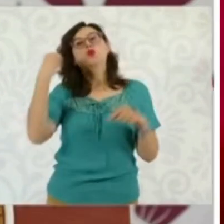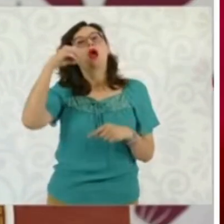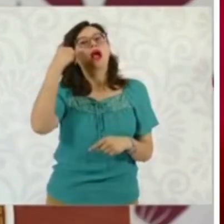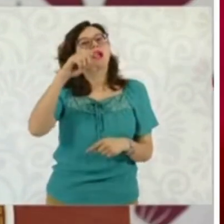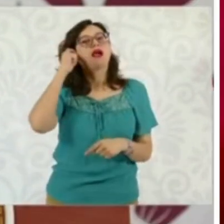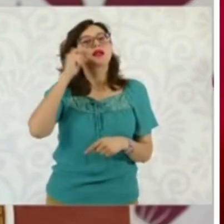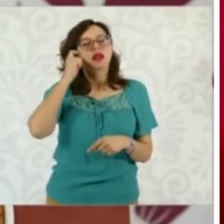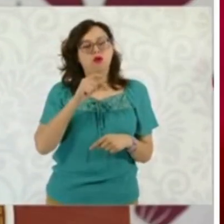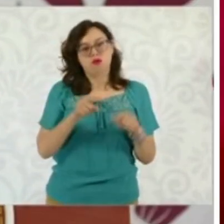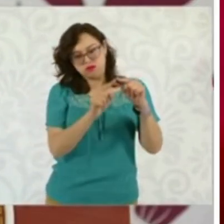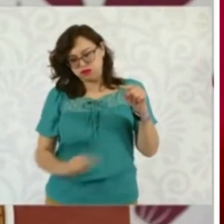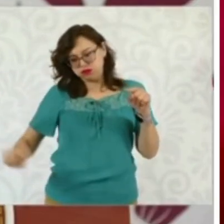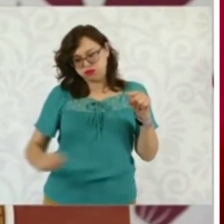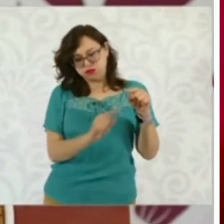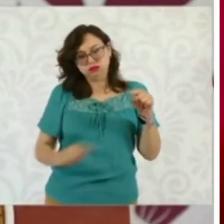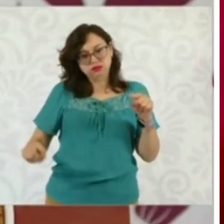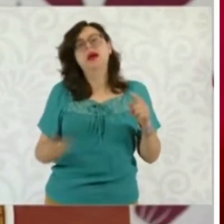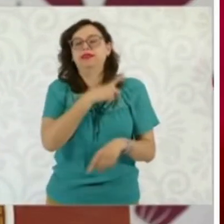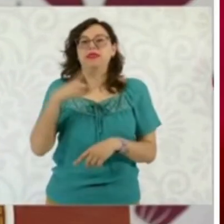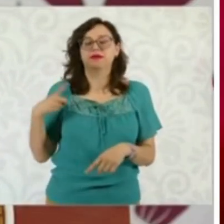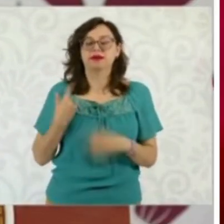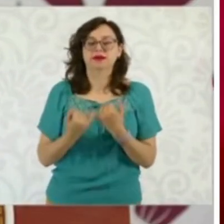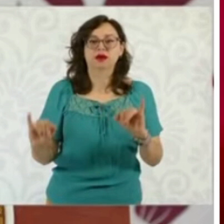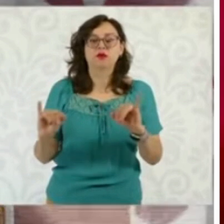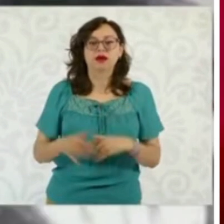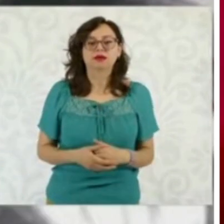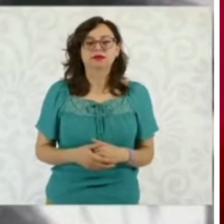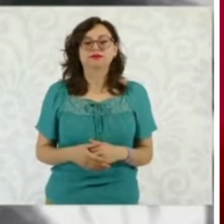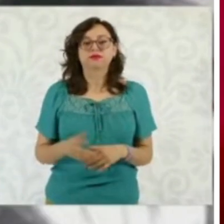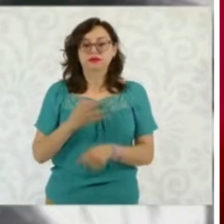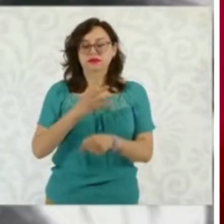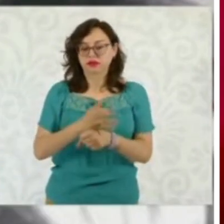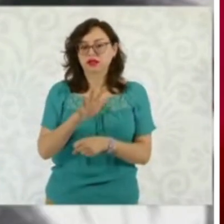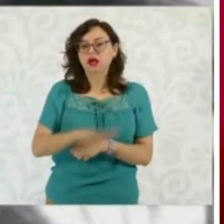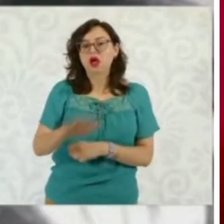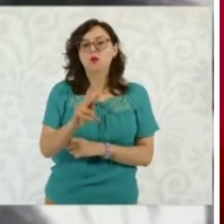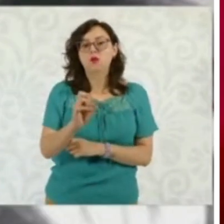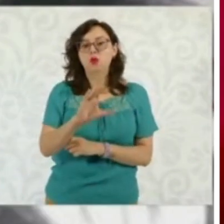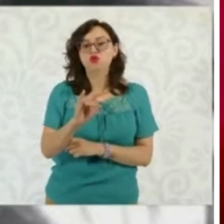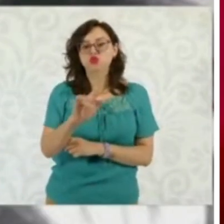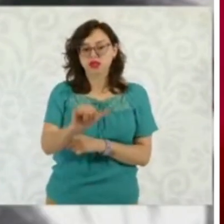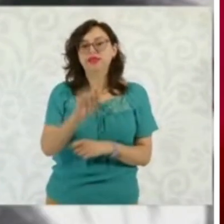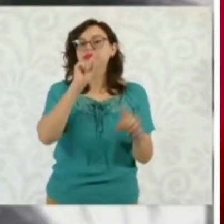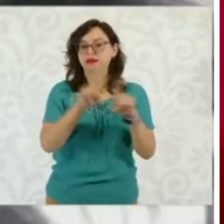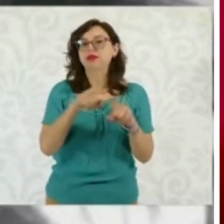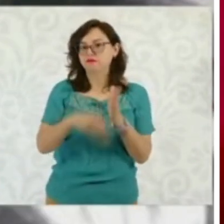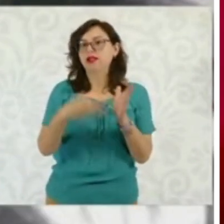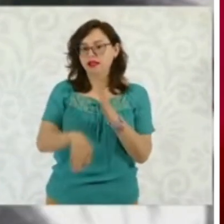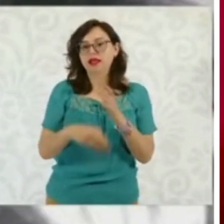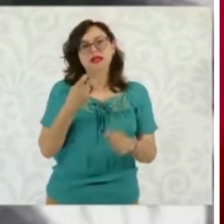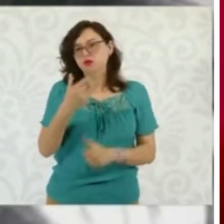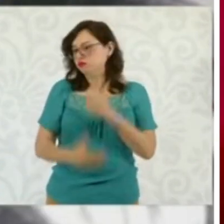Guerrero. Ahora, este año vamos en un tramo de Pochutla, que también quedó pendiente, y vamos a seguir